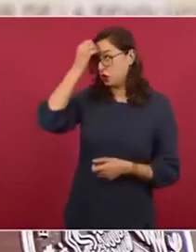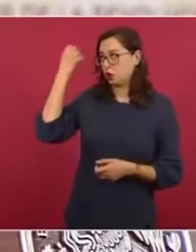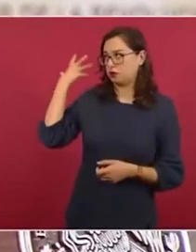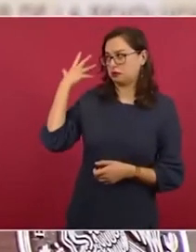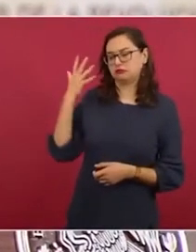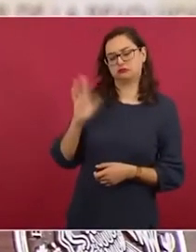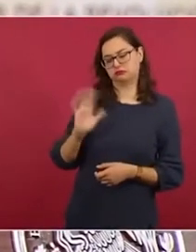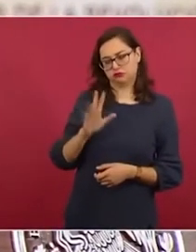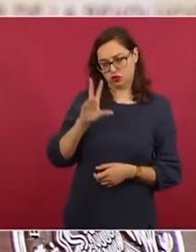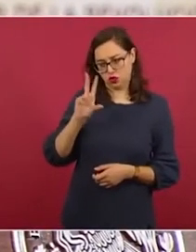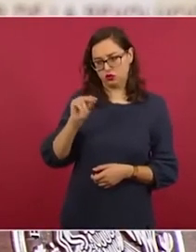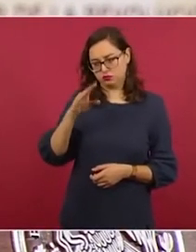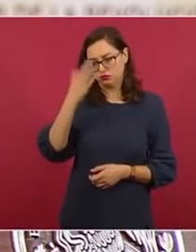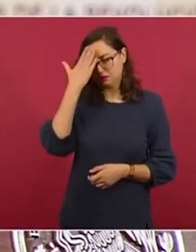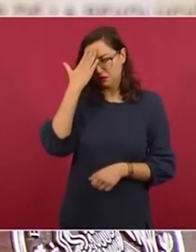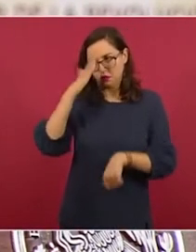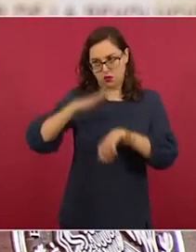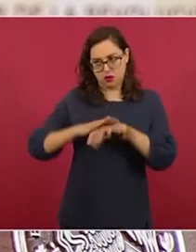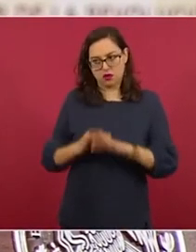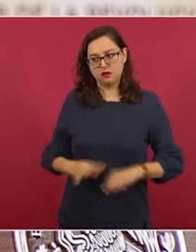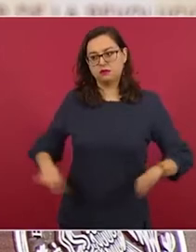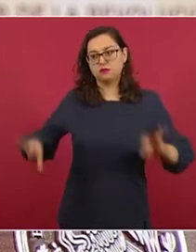perdón sí.